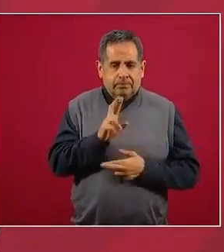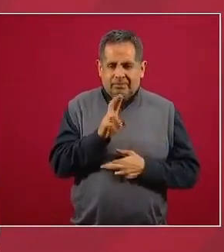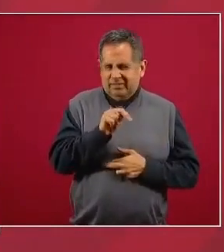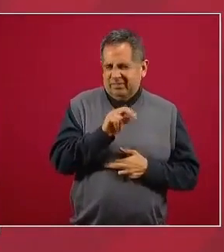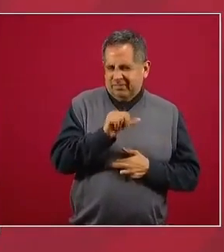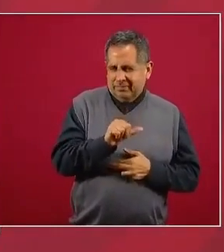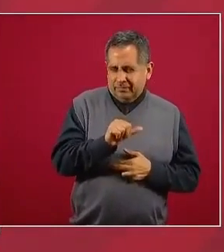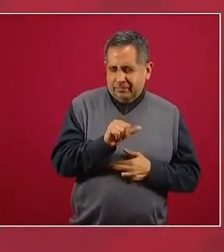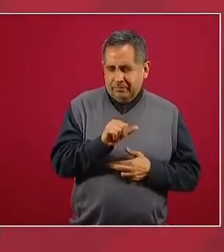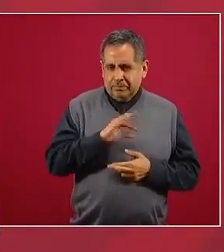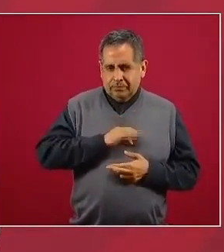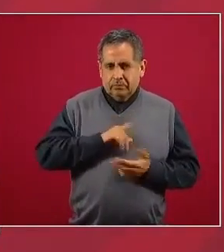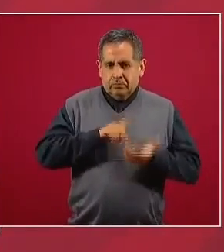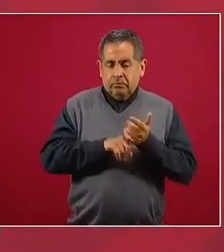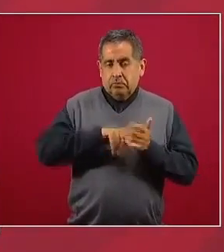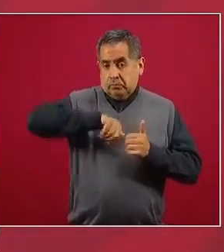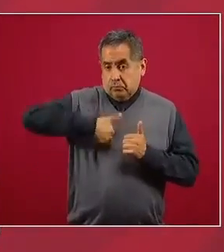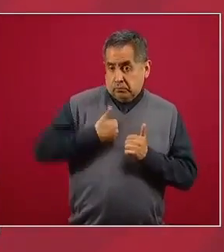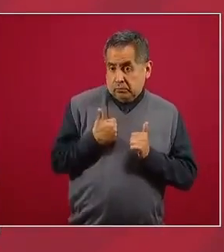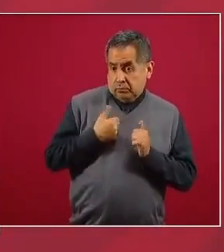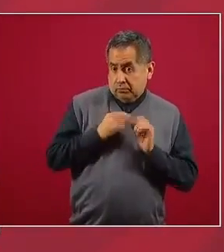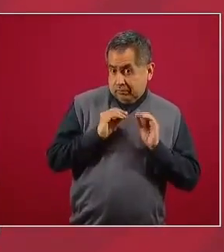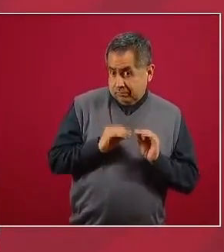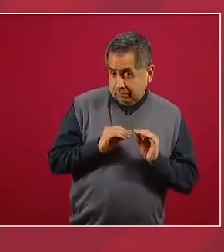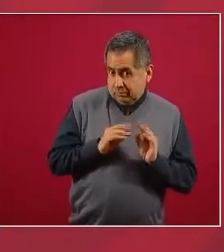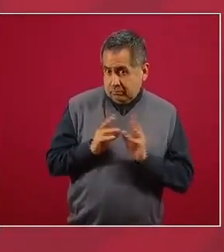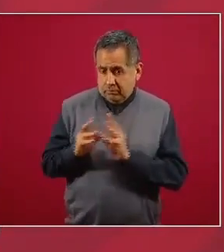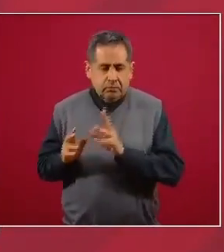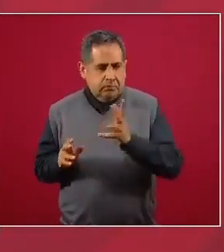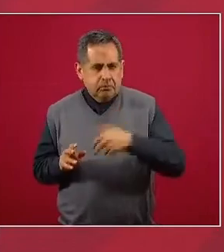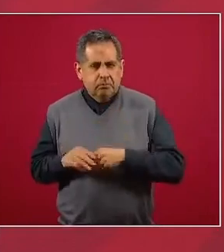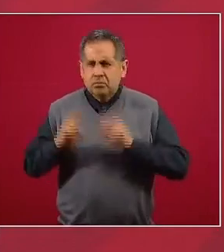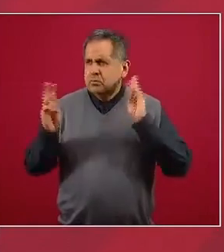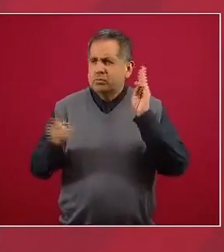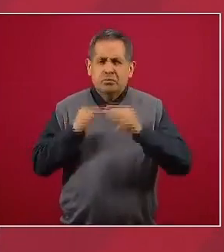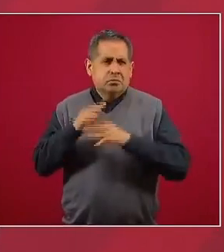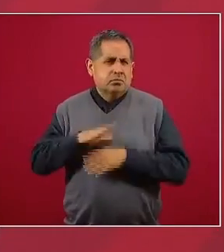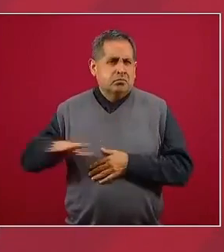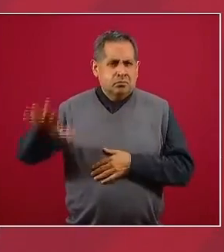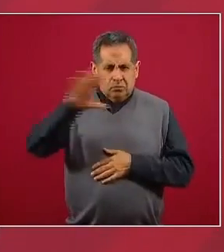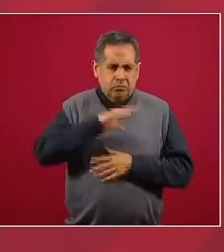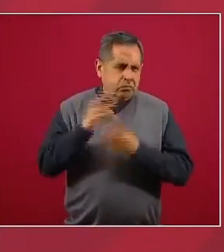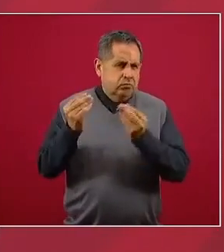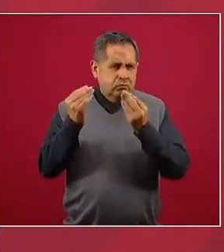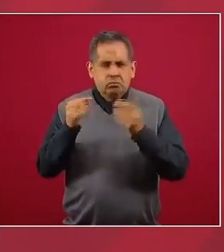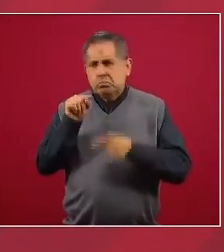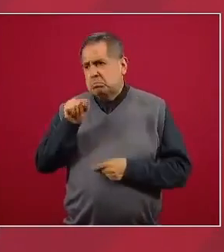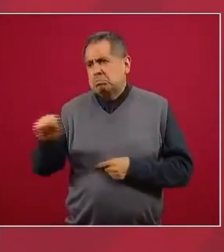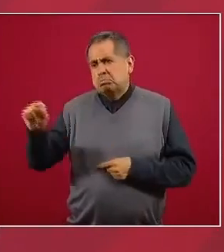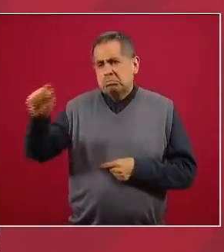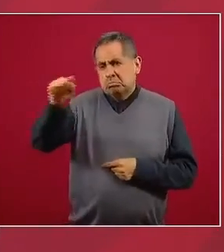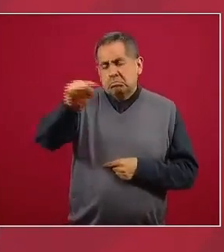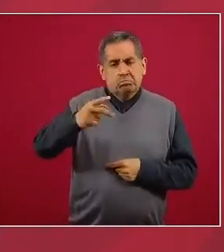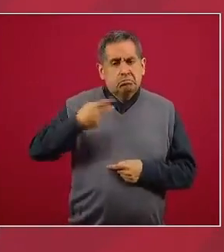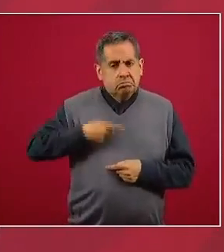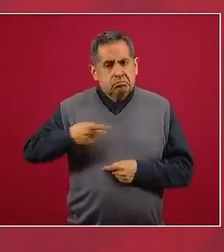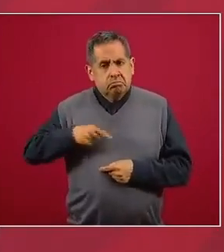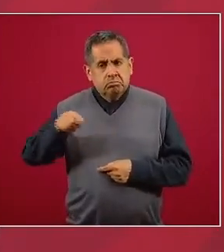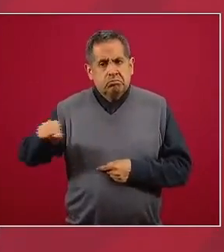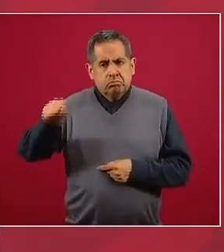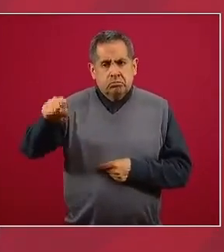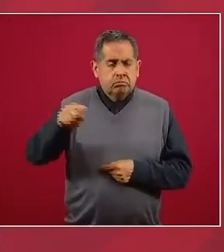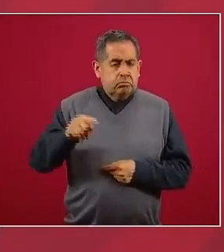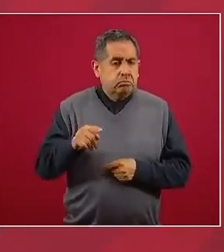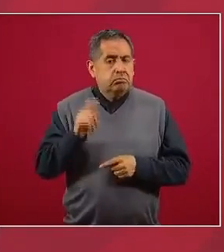RNA, del virus en la garganta. Hemos tenido en el mundo entero muchos casos de personas